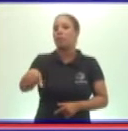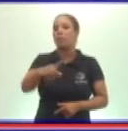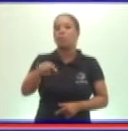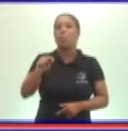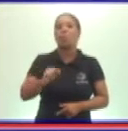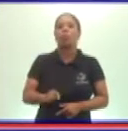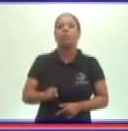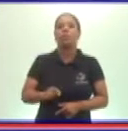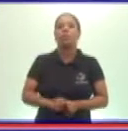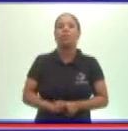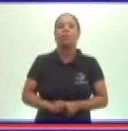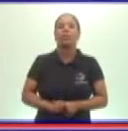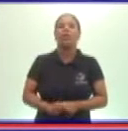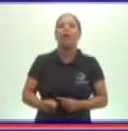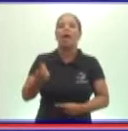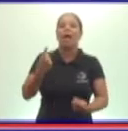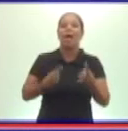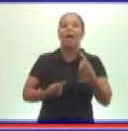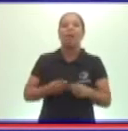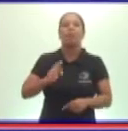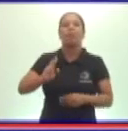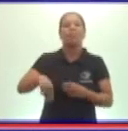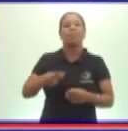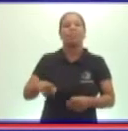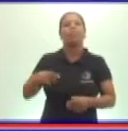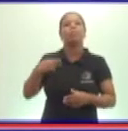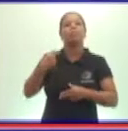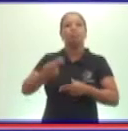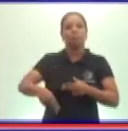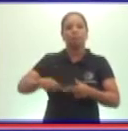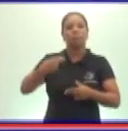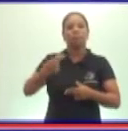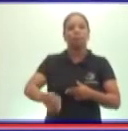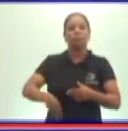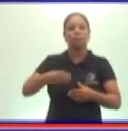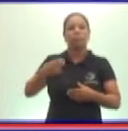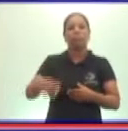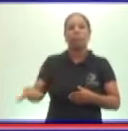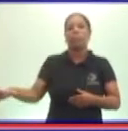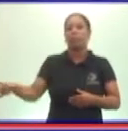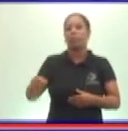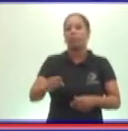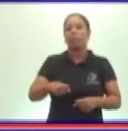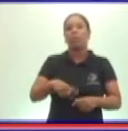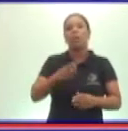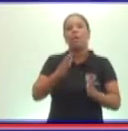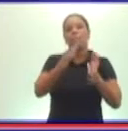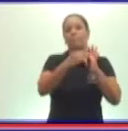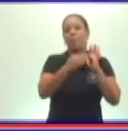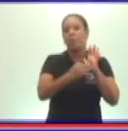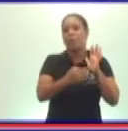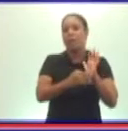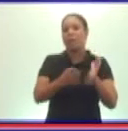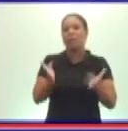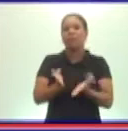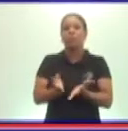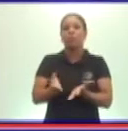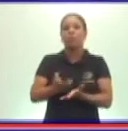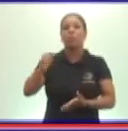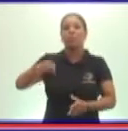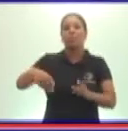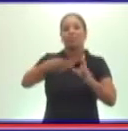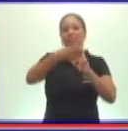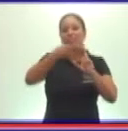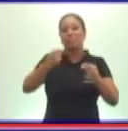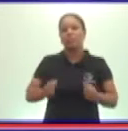algo que va a ser regularidad durante todo el programa de estudio de esta asignatura, que es la elaboración